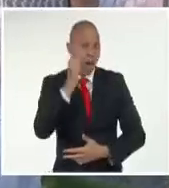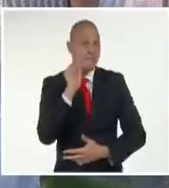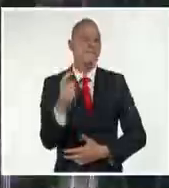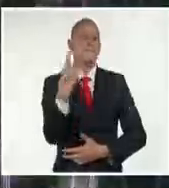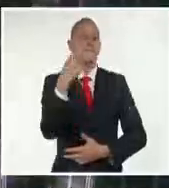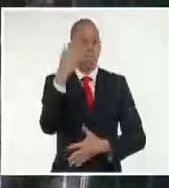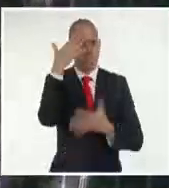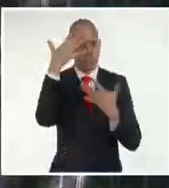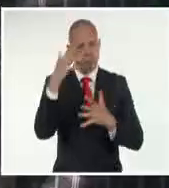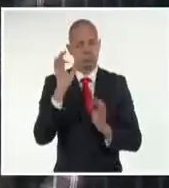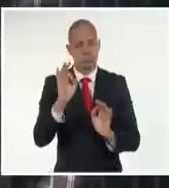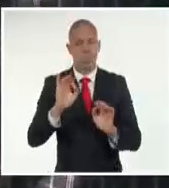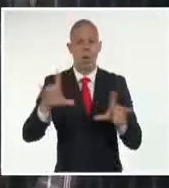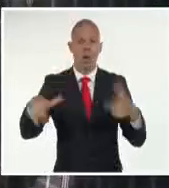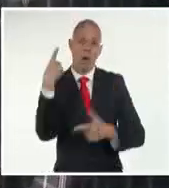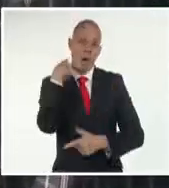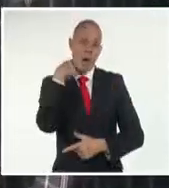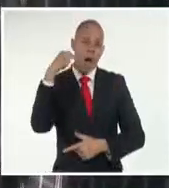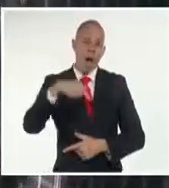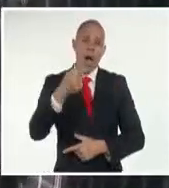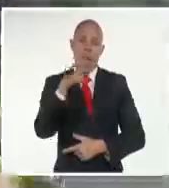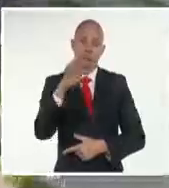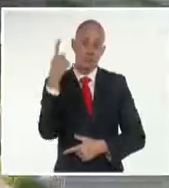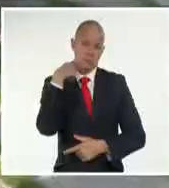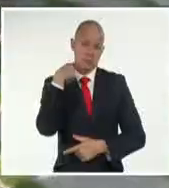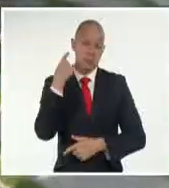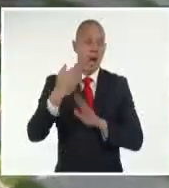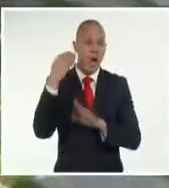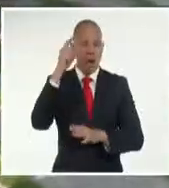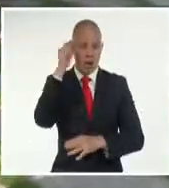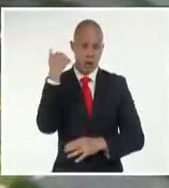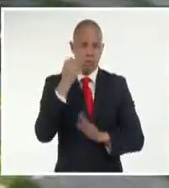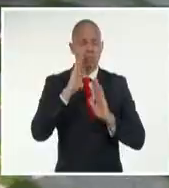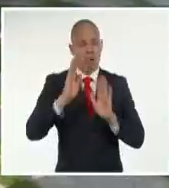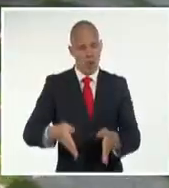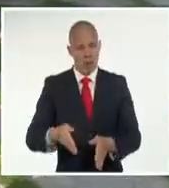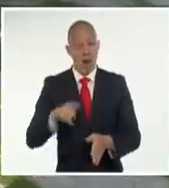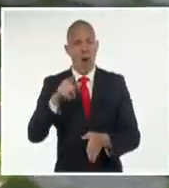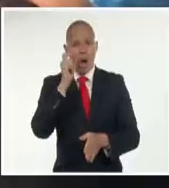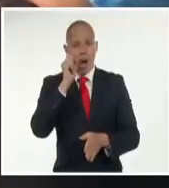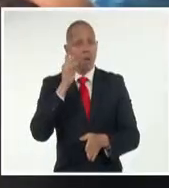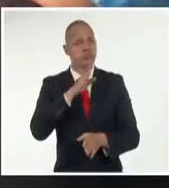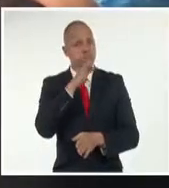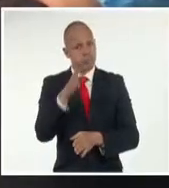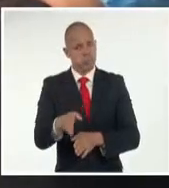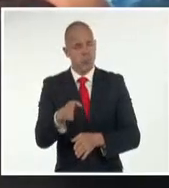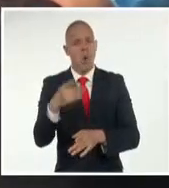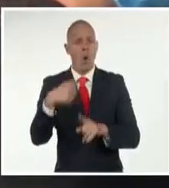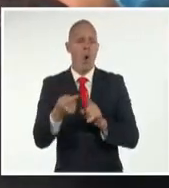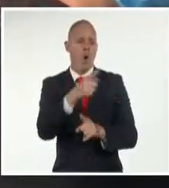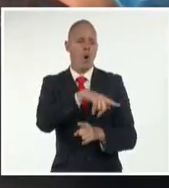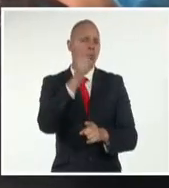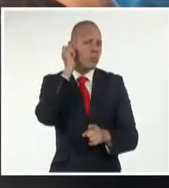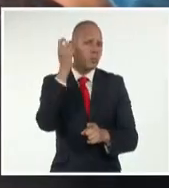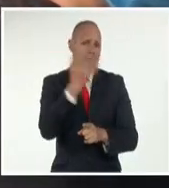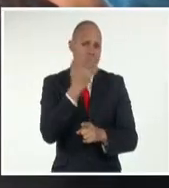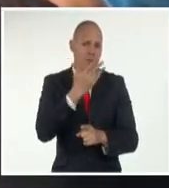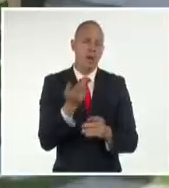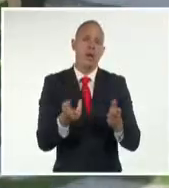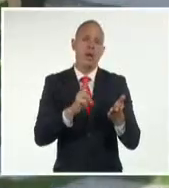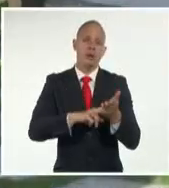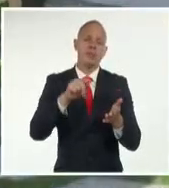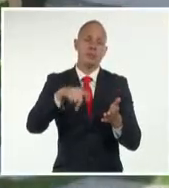aniversario 14 de la desaparición física de la combatiente asisten Teresa Amarelle Bouwé, miembro del Buró Político del Consejo de Estado